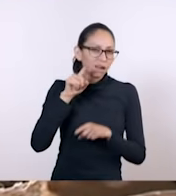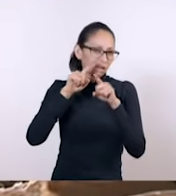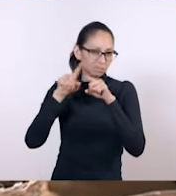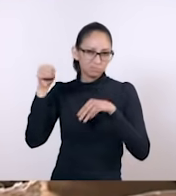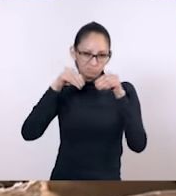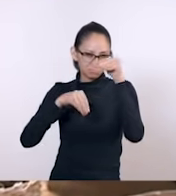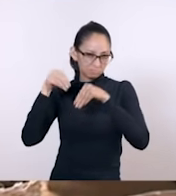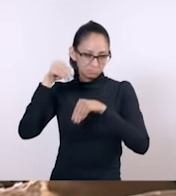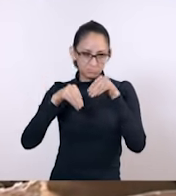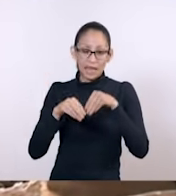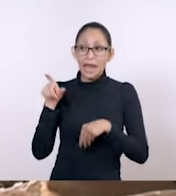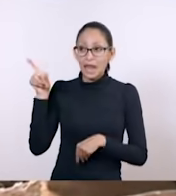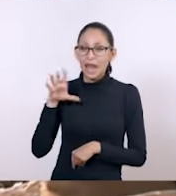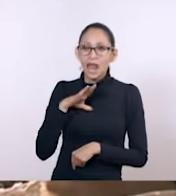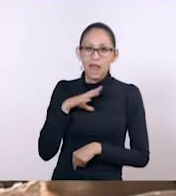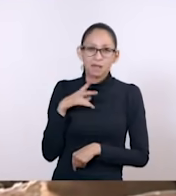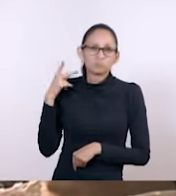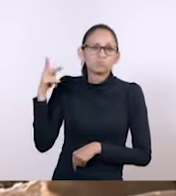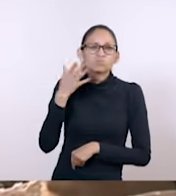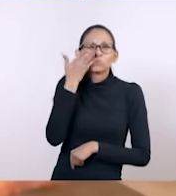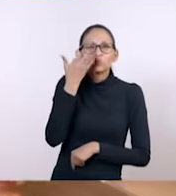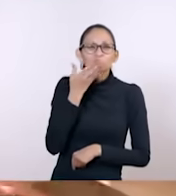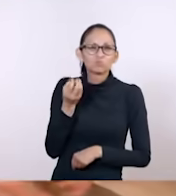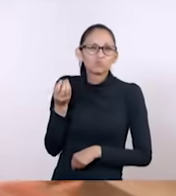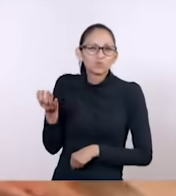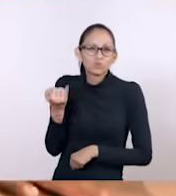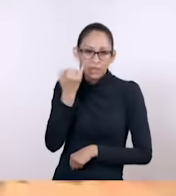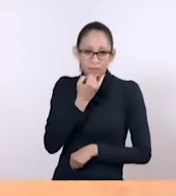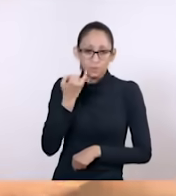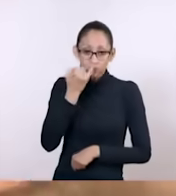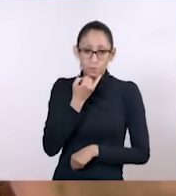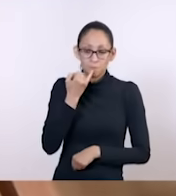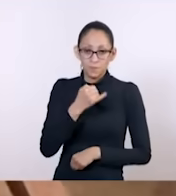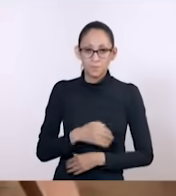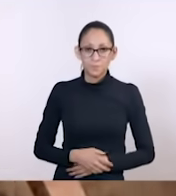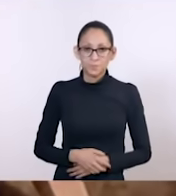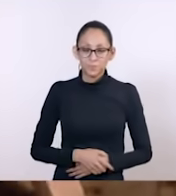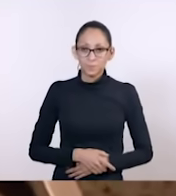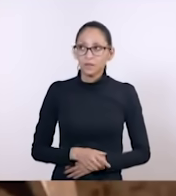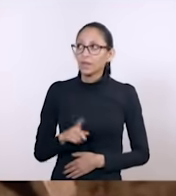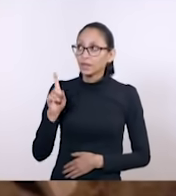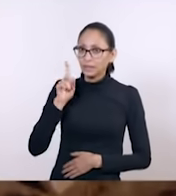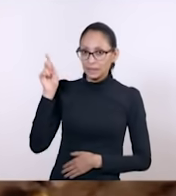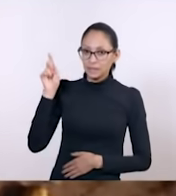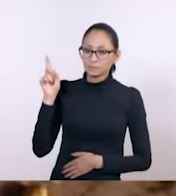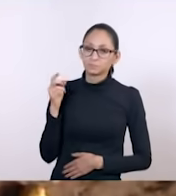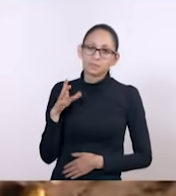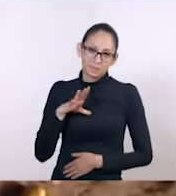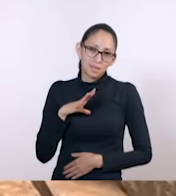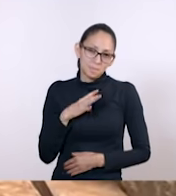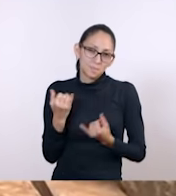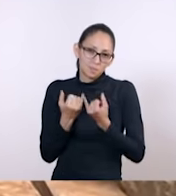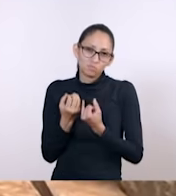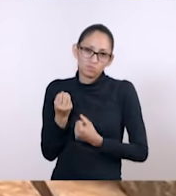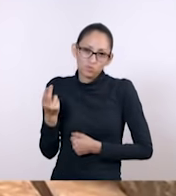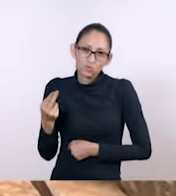decimos en seltán choja. Esta le decimos en seltán. Este